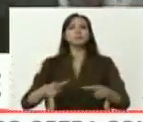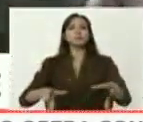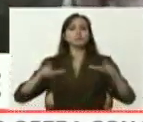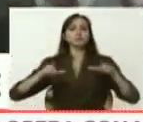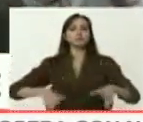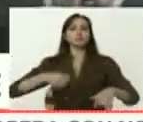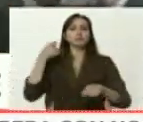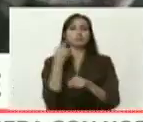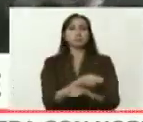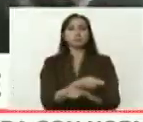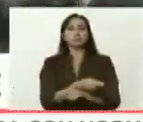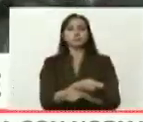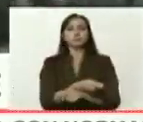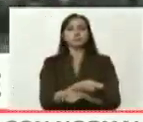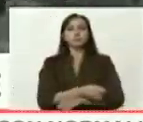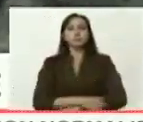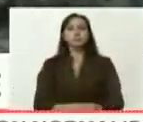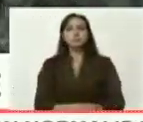Imagínense.